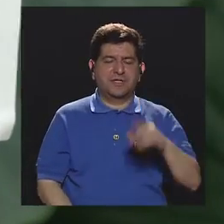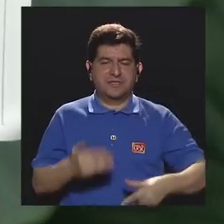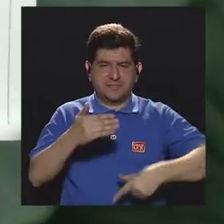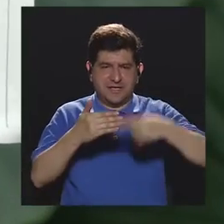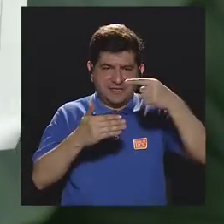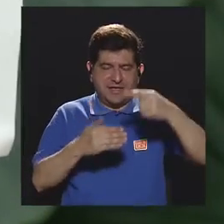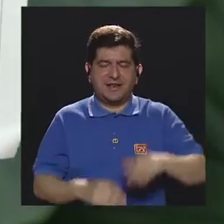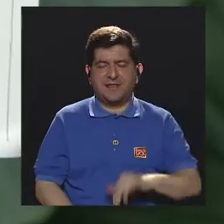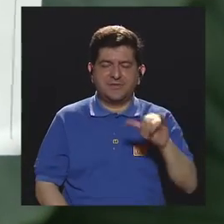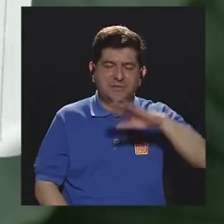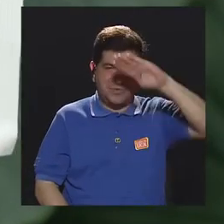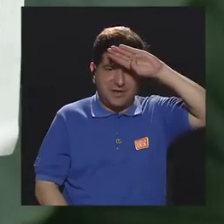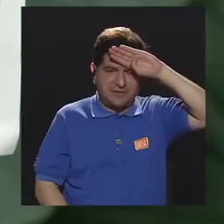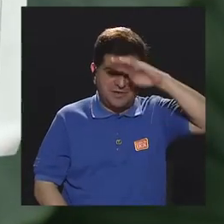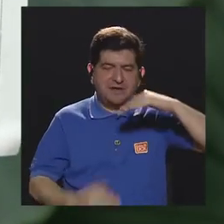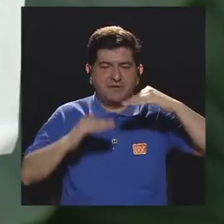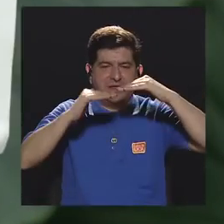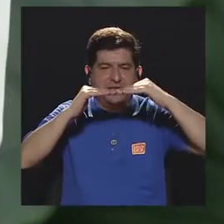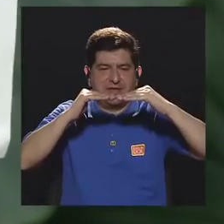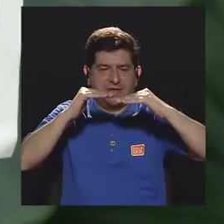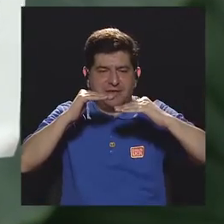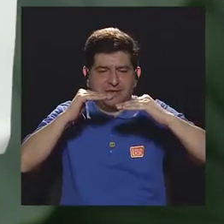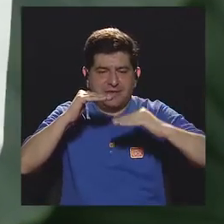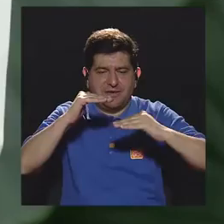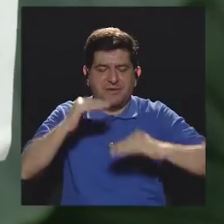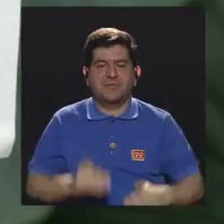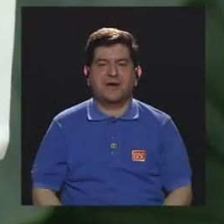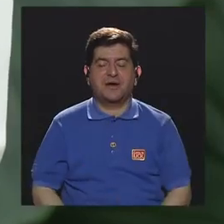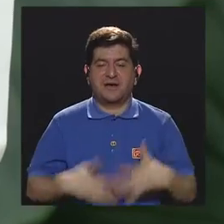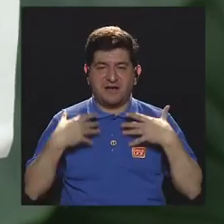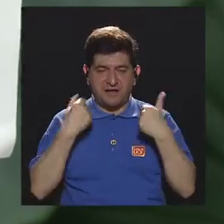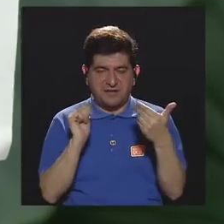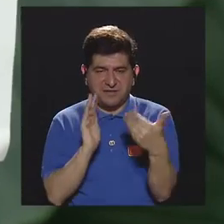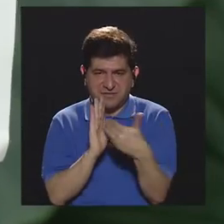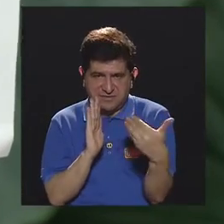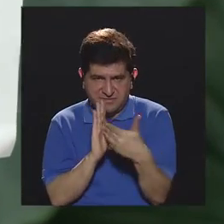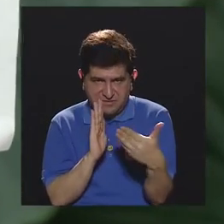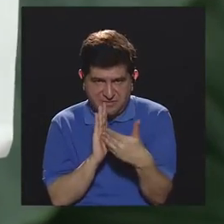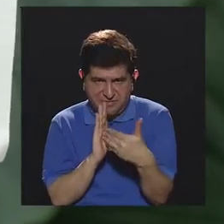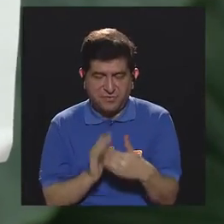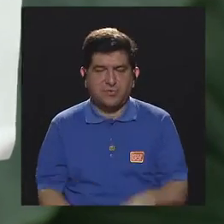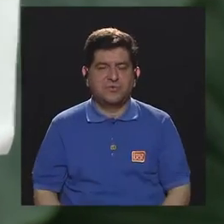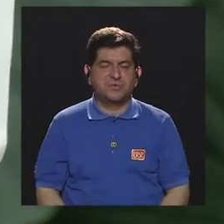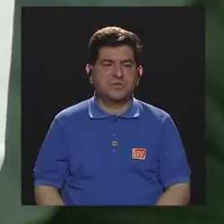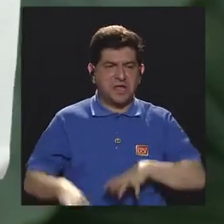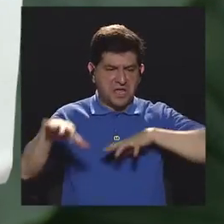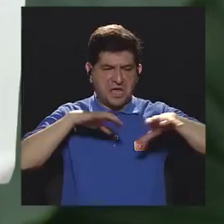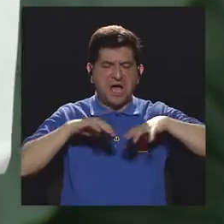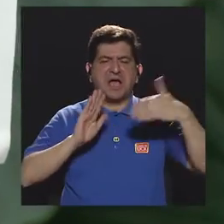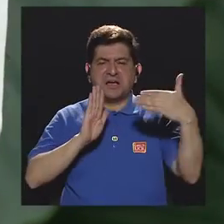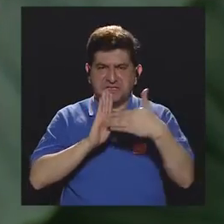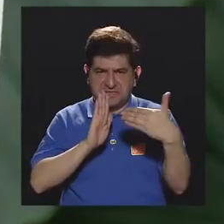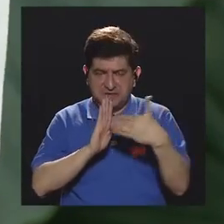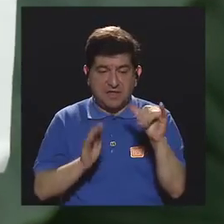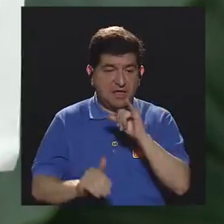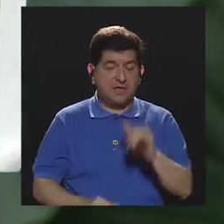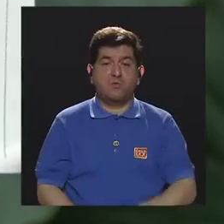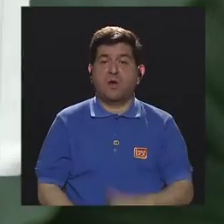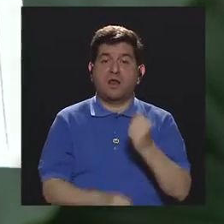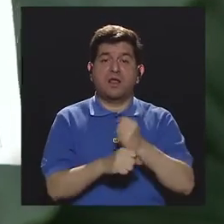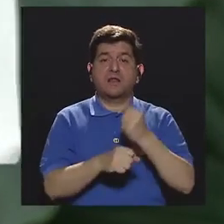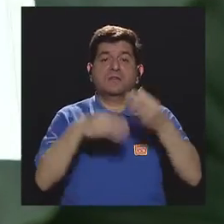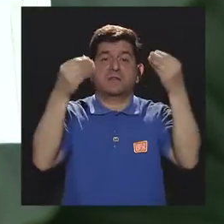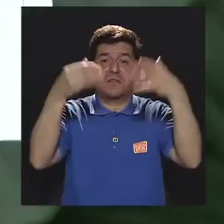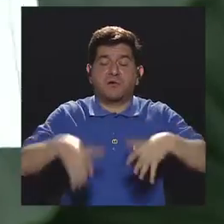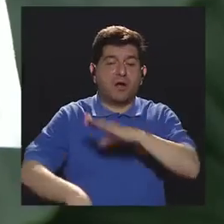grados de calentura y empieza a bajar, con pérdidas de salud, con pérdidas de rutina, con hasta pérdidas de